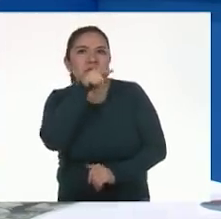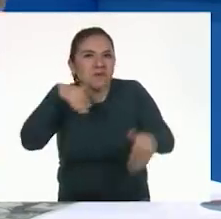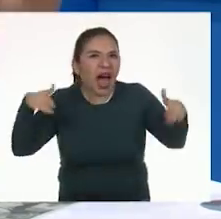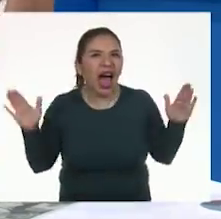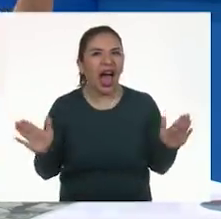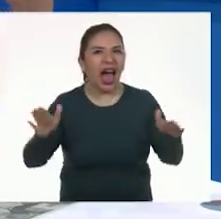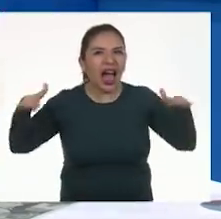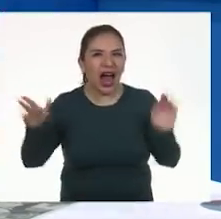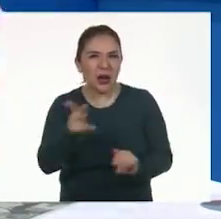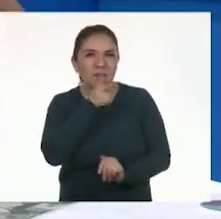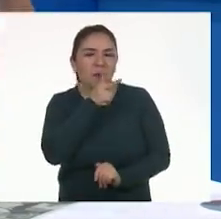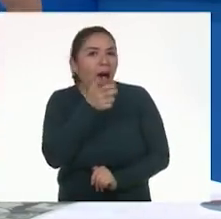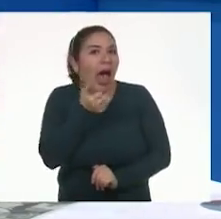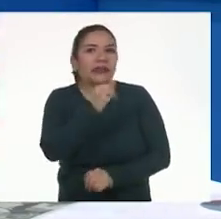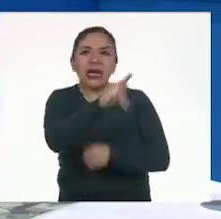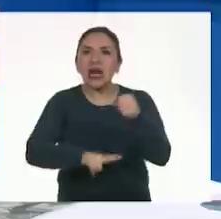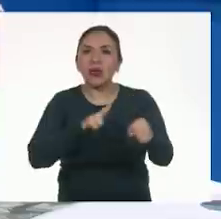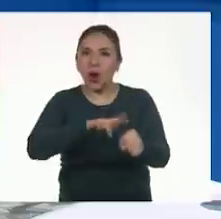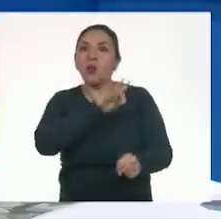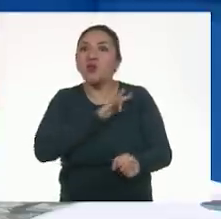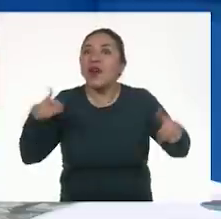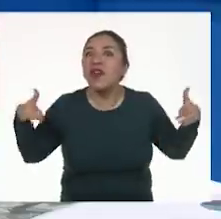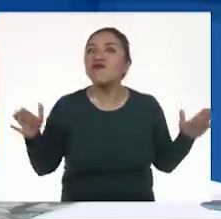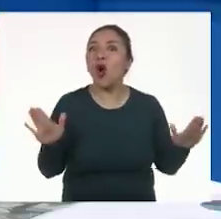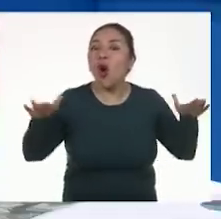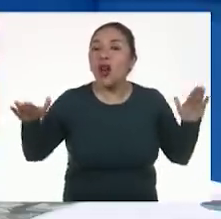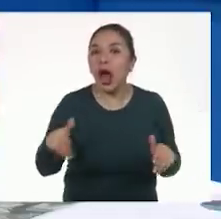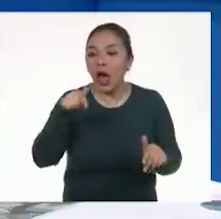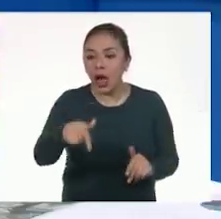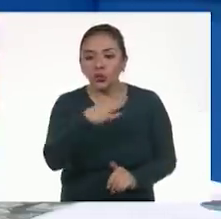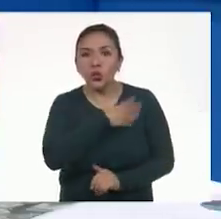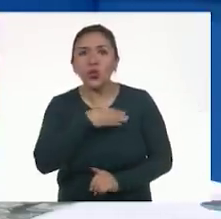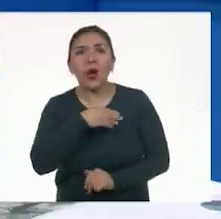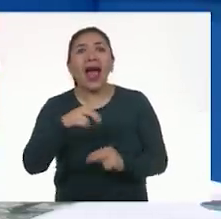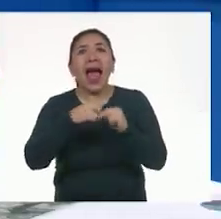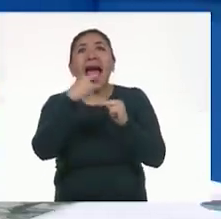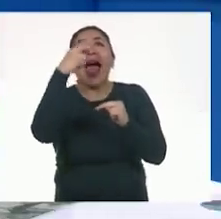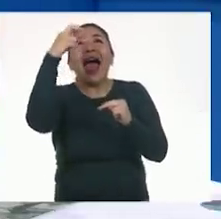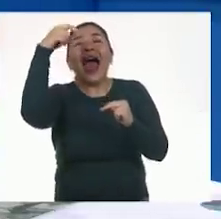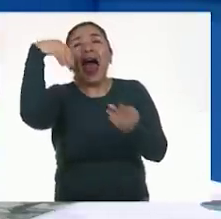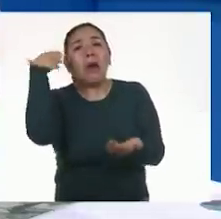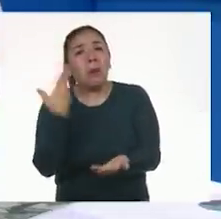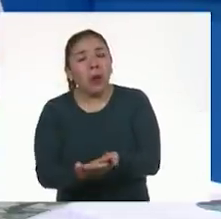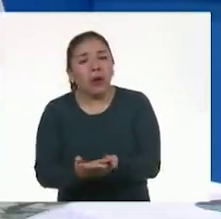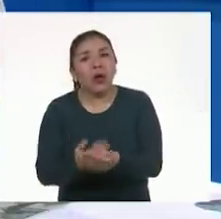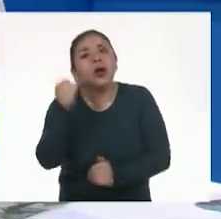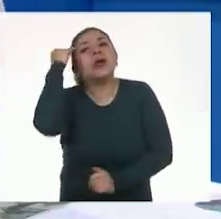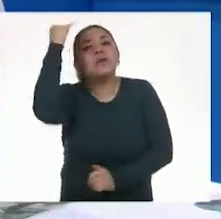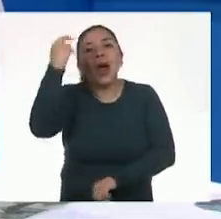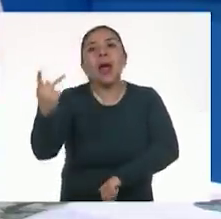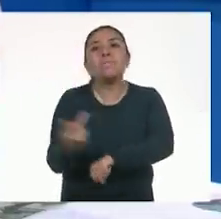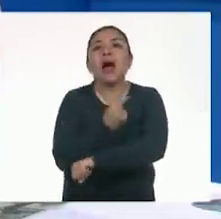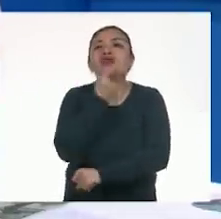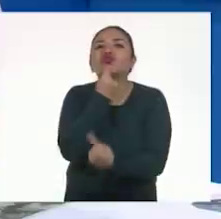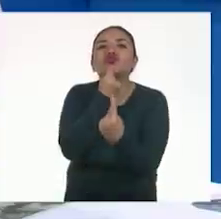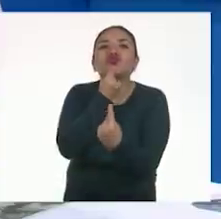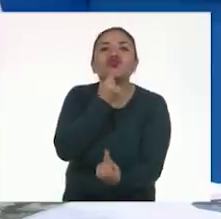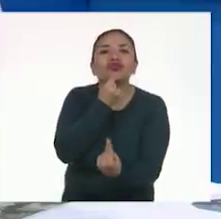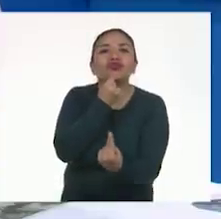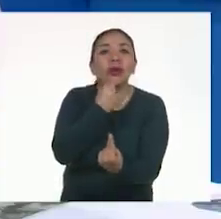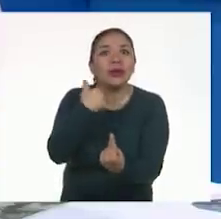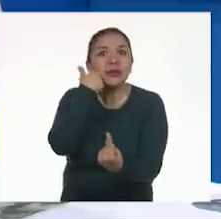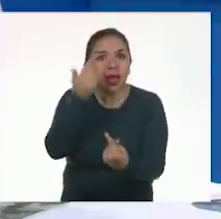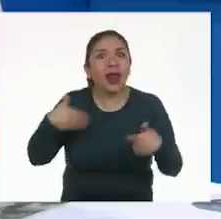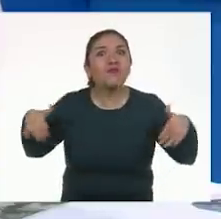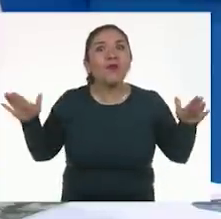pájaros que por naturaleza pueden volar, quiso volar y no pudo, imagínate qué pasaría con un niño que quiere